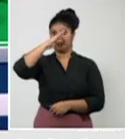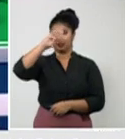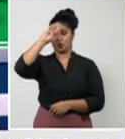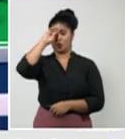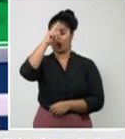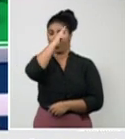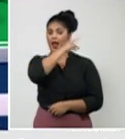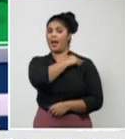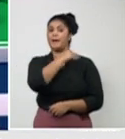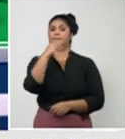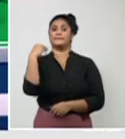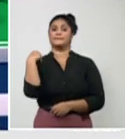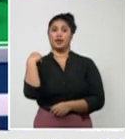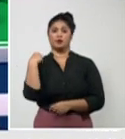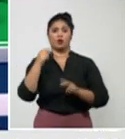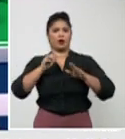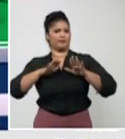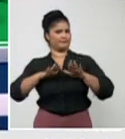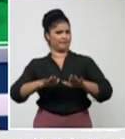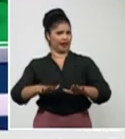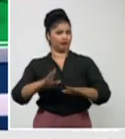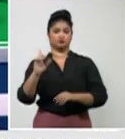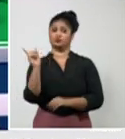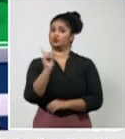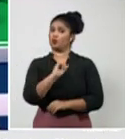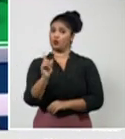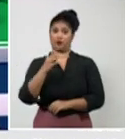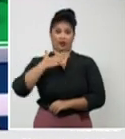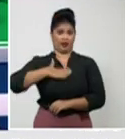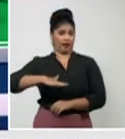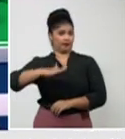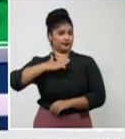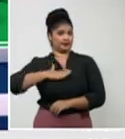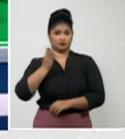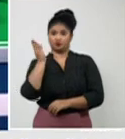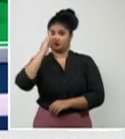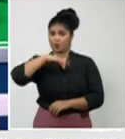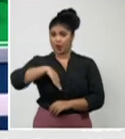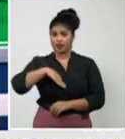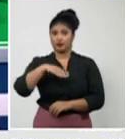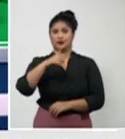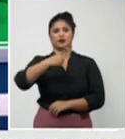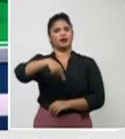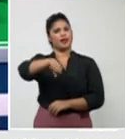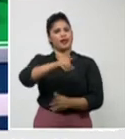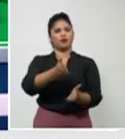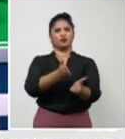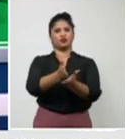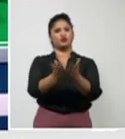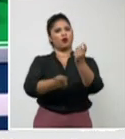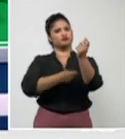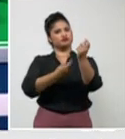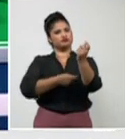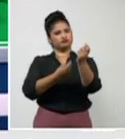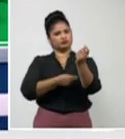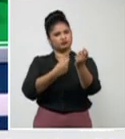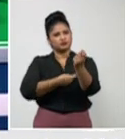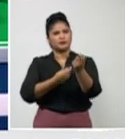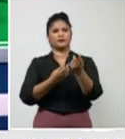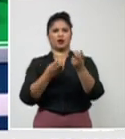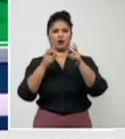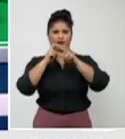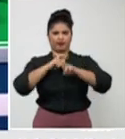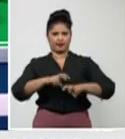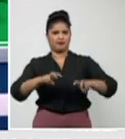los intensivistas, no descansan en buscar una solución